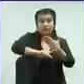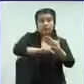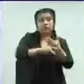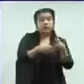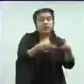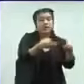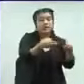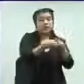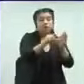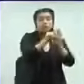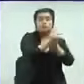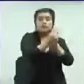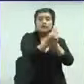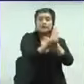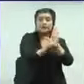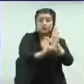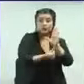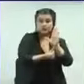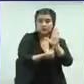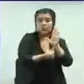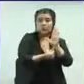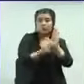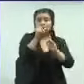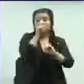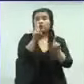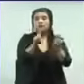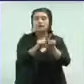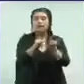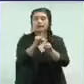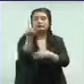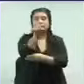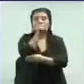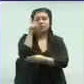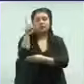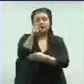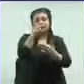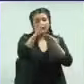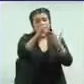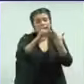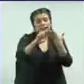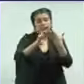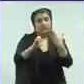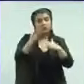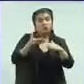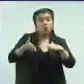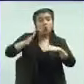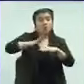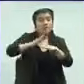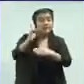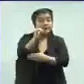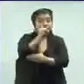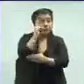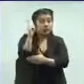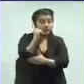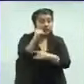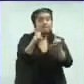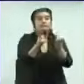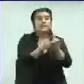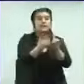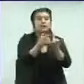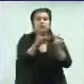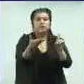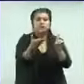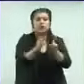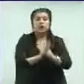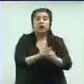gasto, quisiera también acá destacar los elementos más sobresalientes. El primero de ellos se refiere